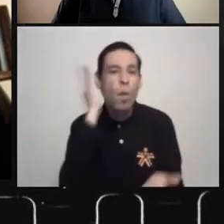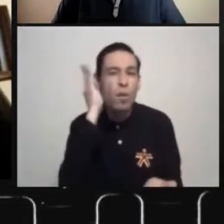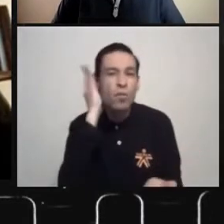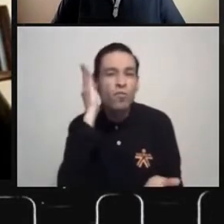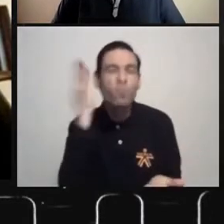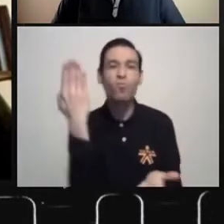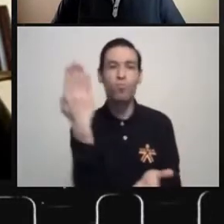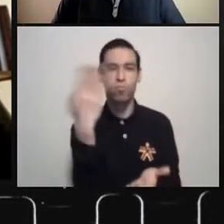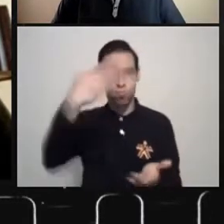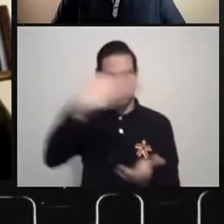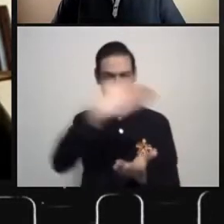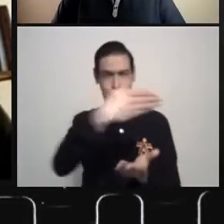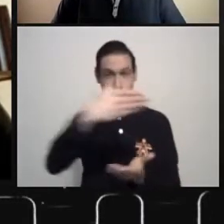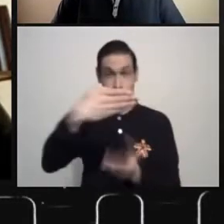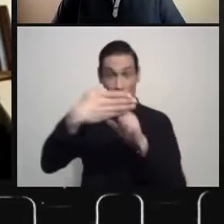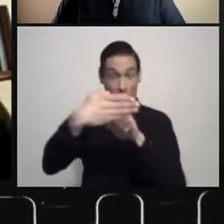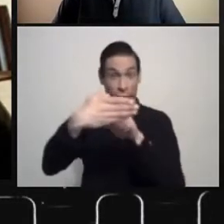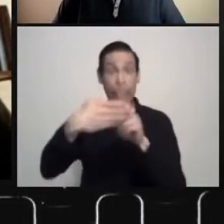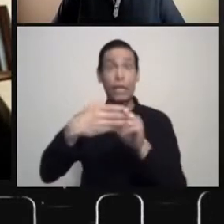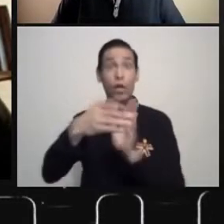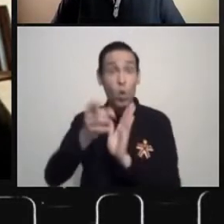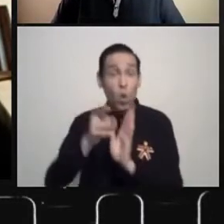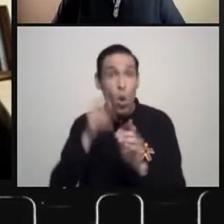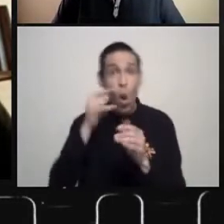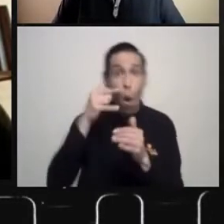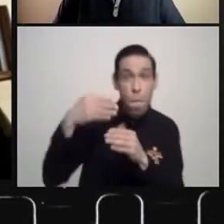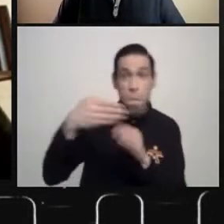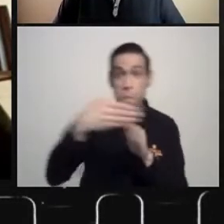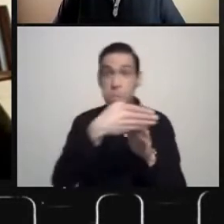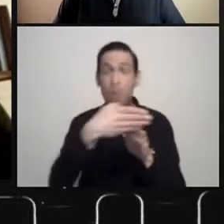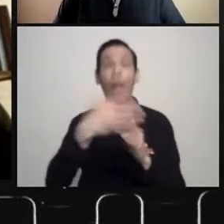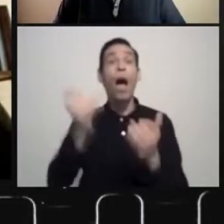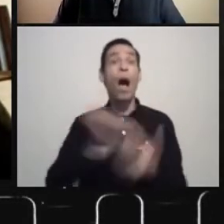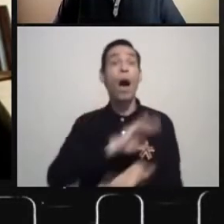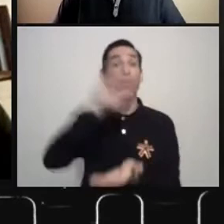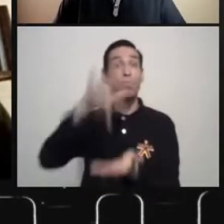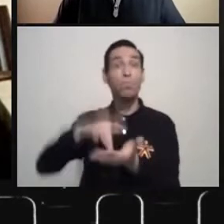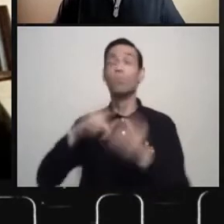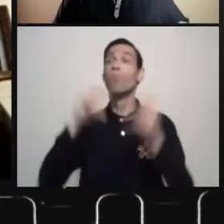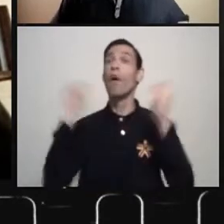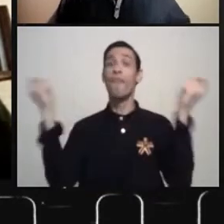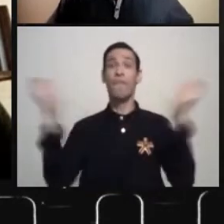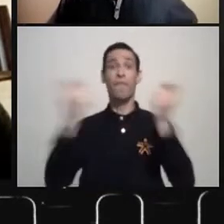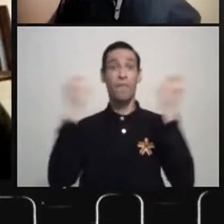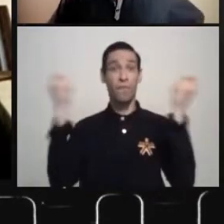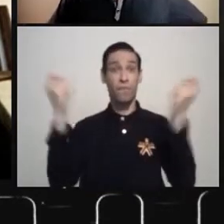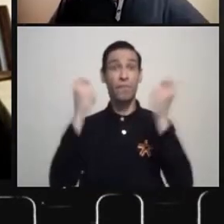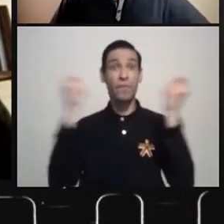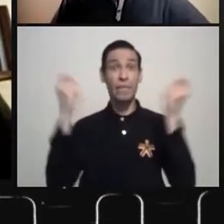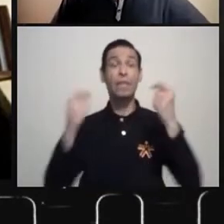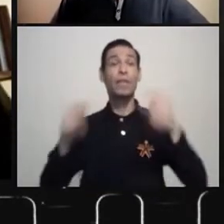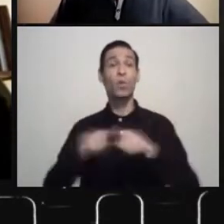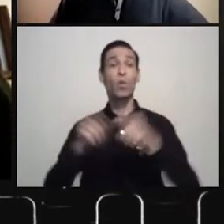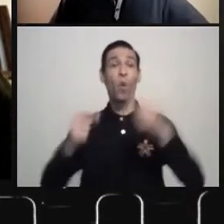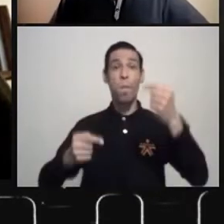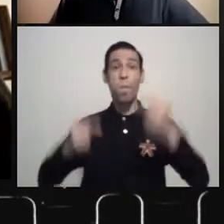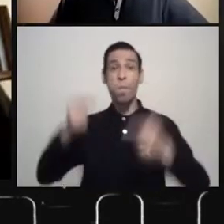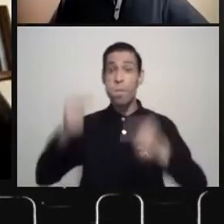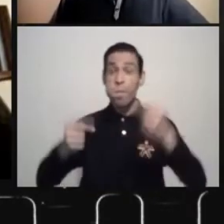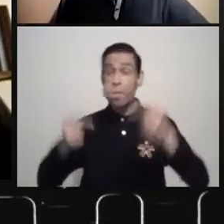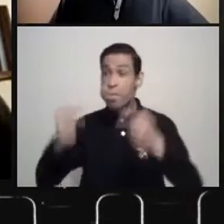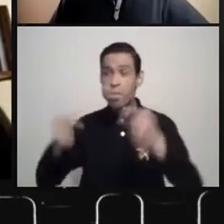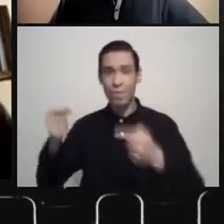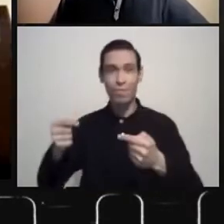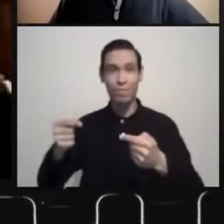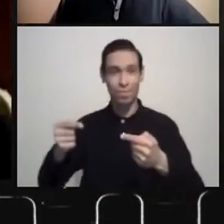logró y es muy talentoso y está participando ahorita en un gran concurso de smartphones. Y otro